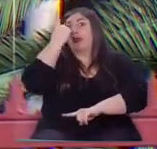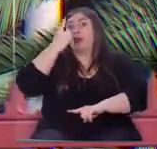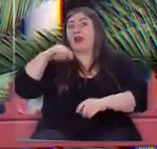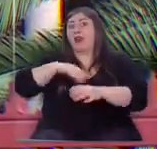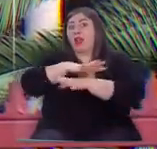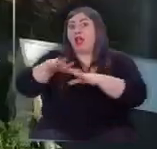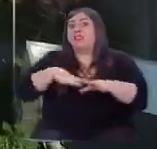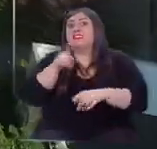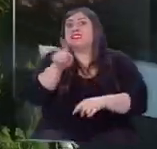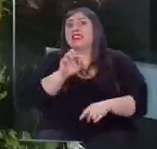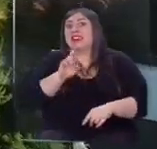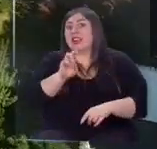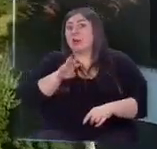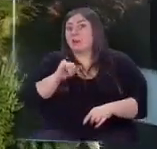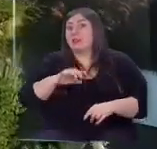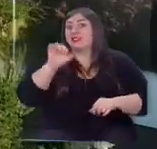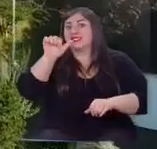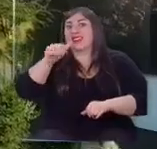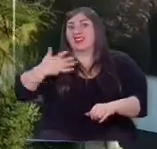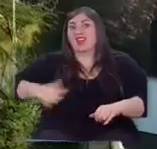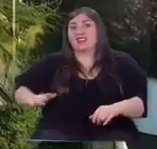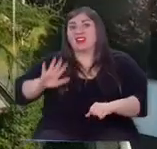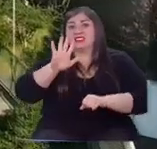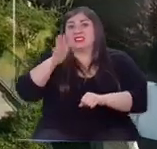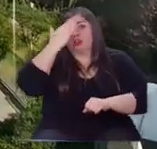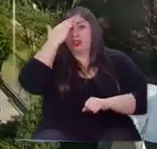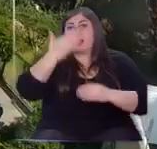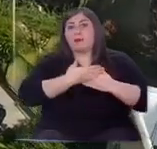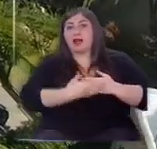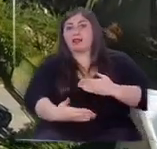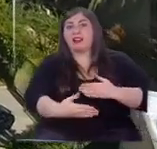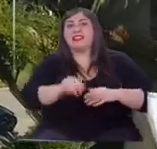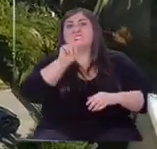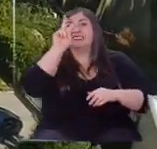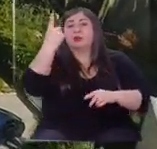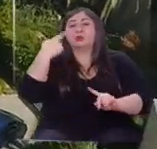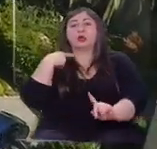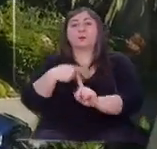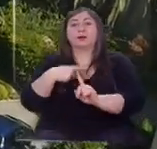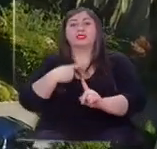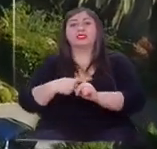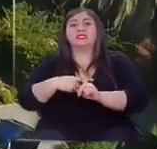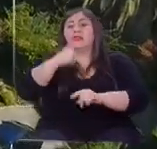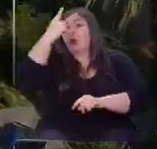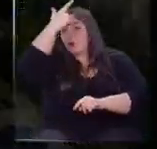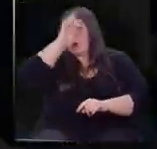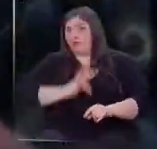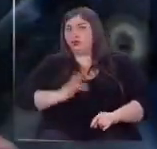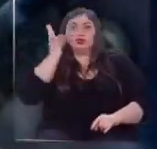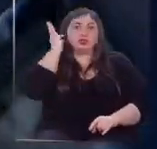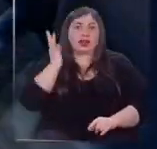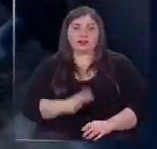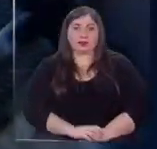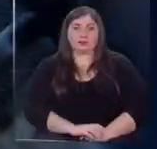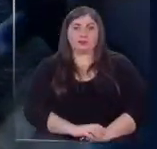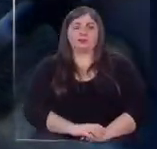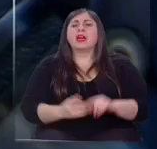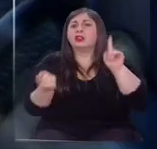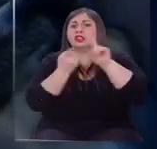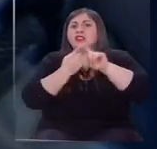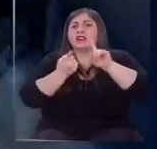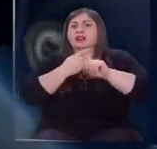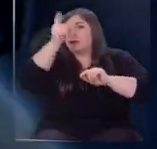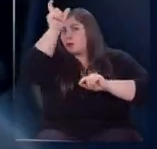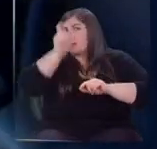Seremi de Salud, el 6 de abril. 5 días más tarde, se registró el segundo positivo en una funcionaria. Nos contactamos con